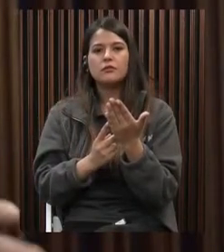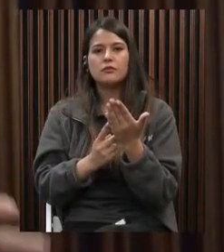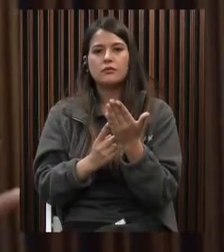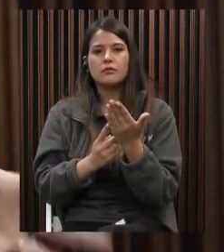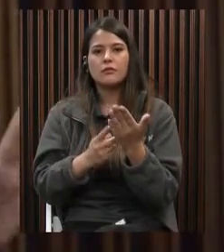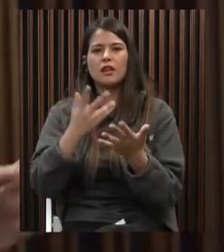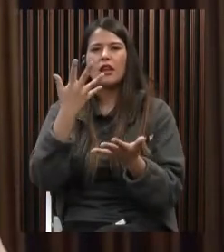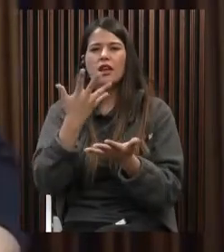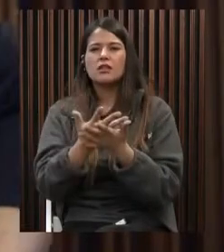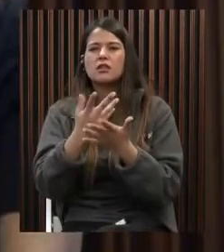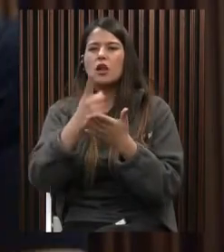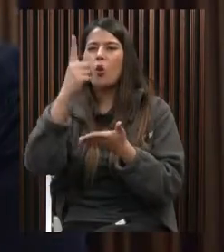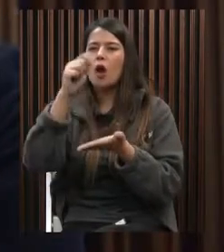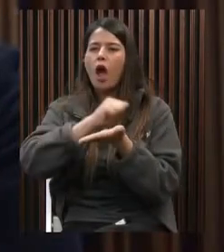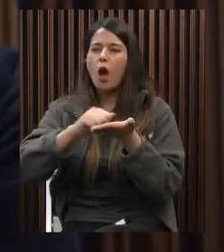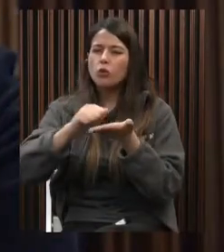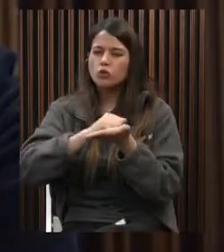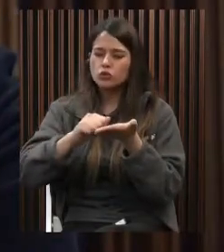un autor